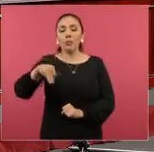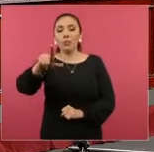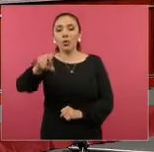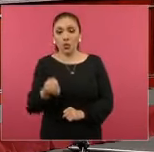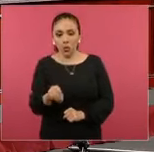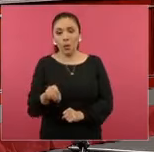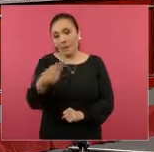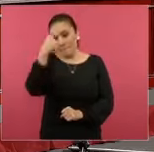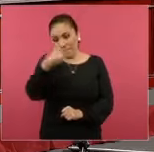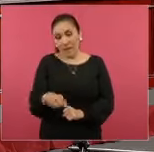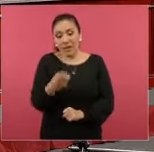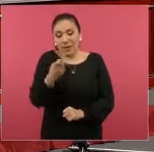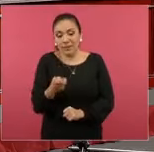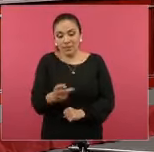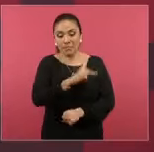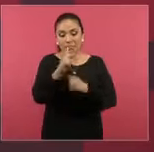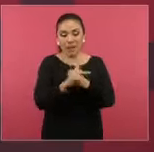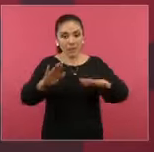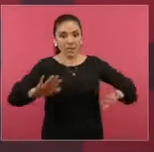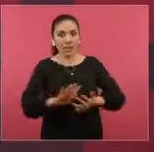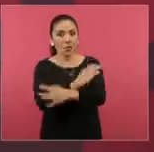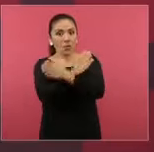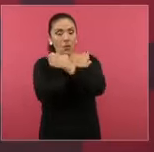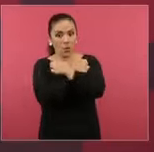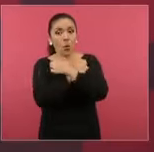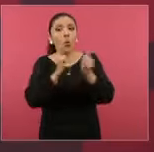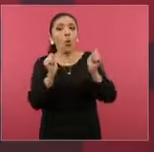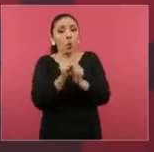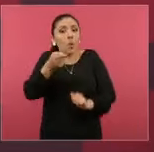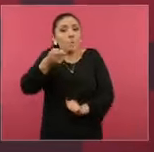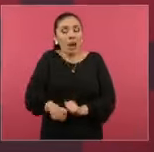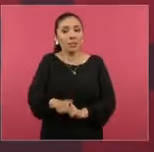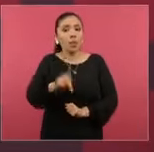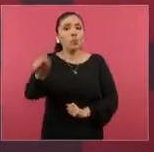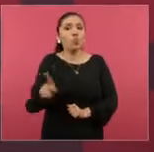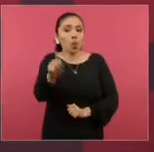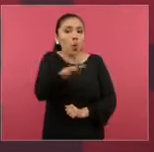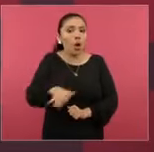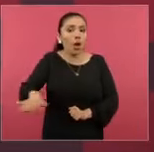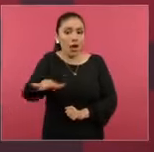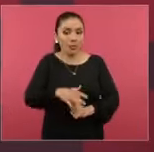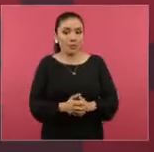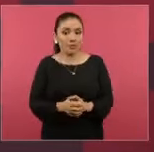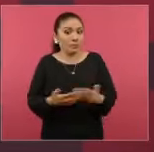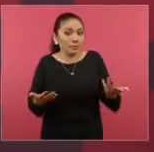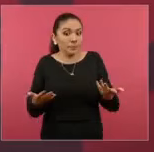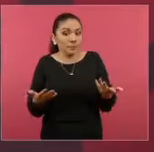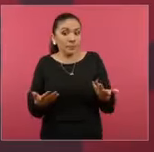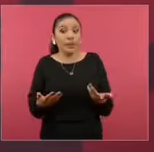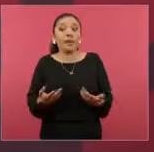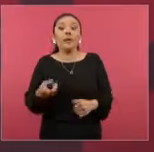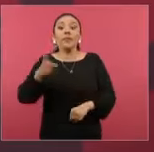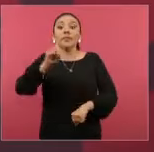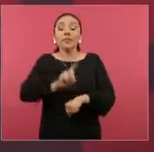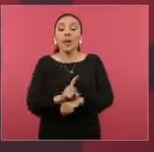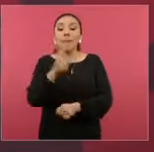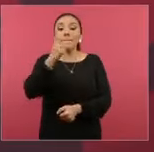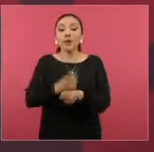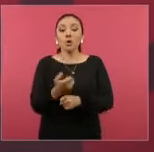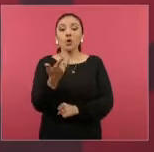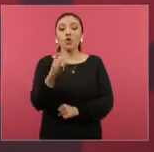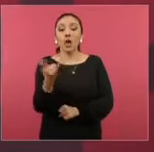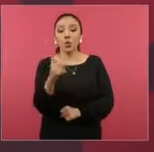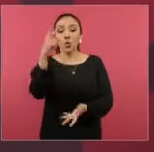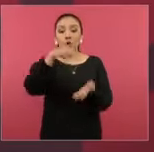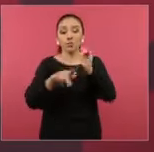Obrador, en este país por mandato del pueblo. Recuerden, 1 de julio del 2018 hubo